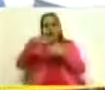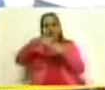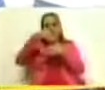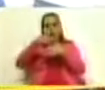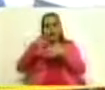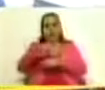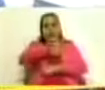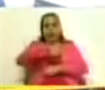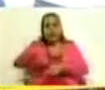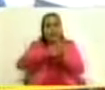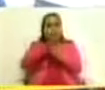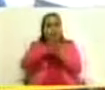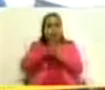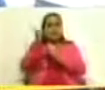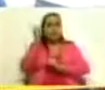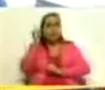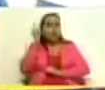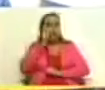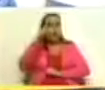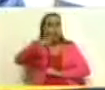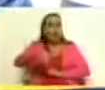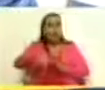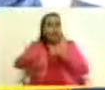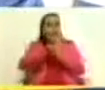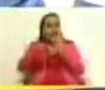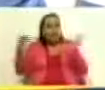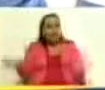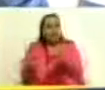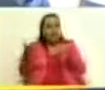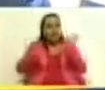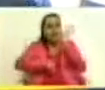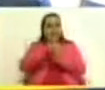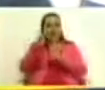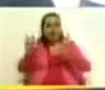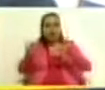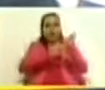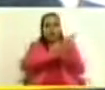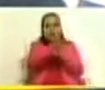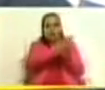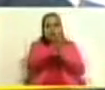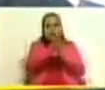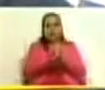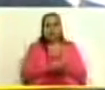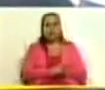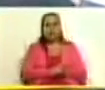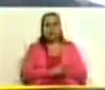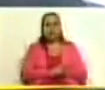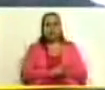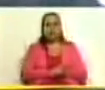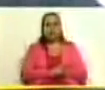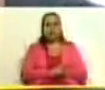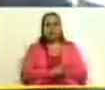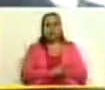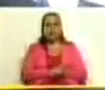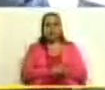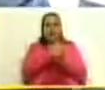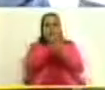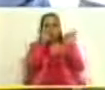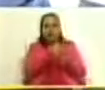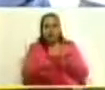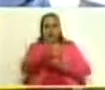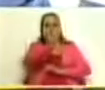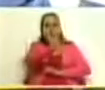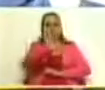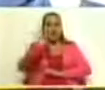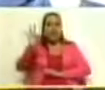los emprendedores y las emprendedoras hoy en día tenemos una ley de fomento y desarrollo de nuevos emprendimientos y cómo tenemos un método de las 4F,